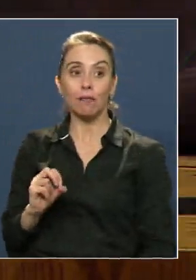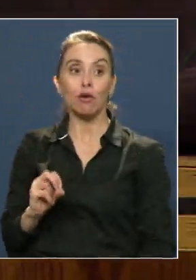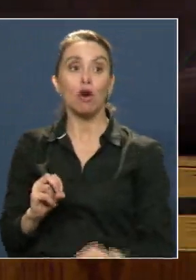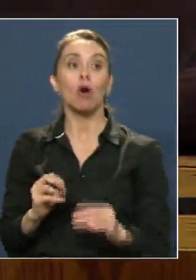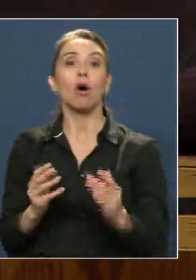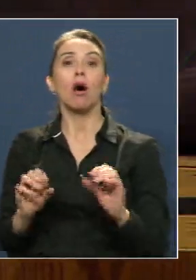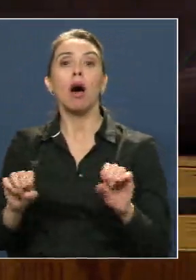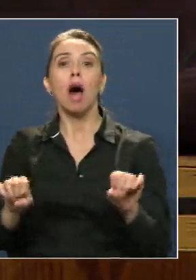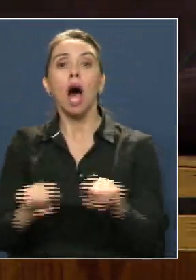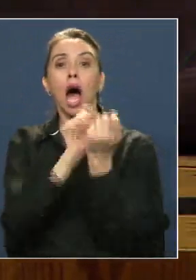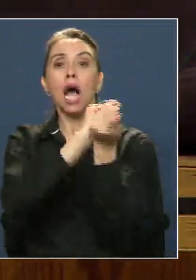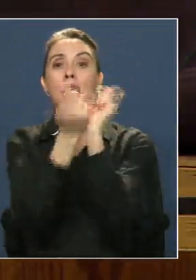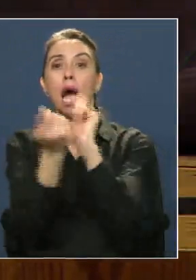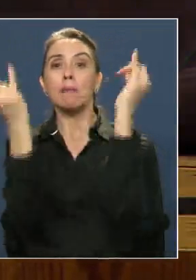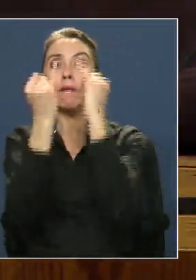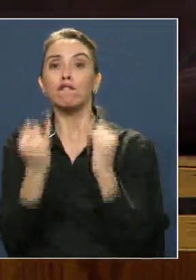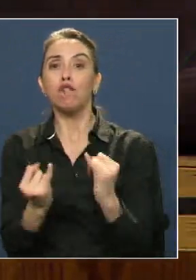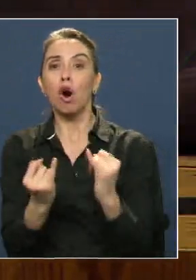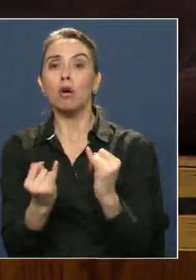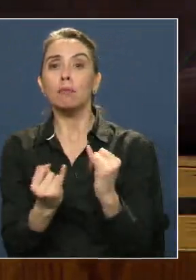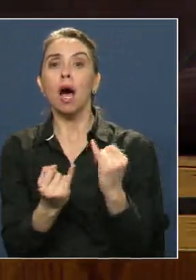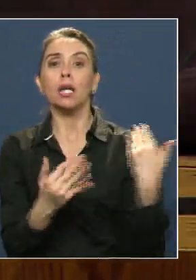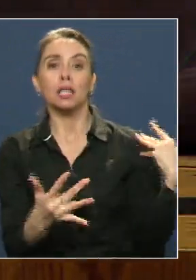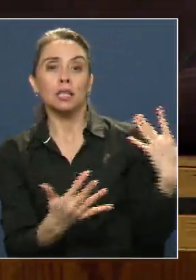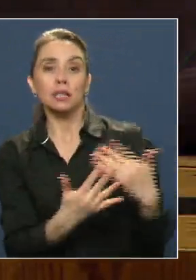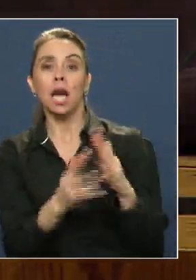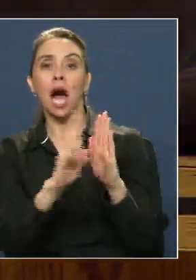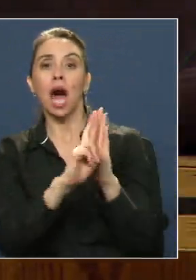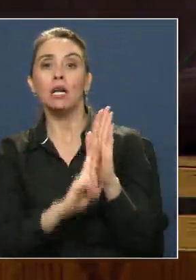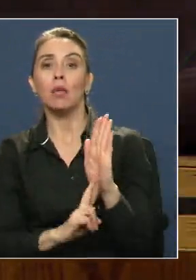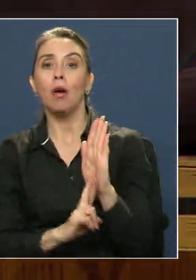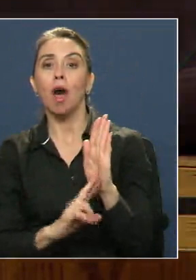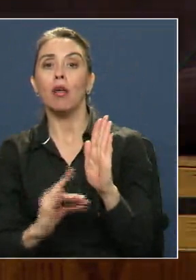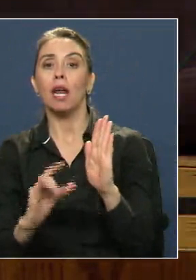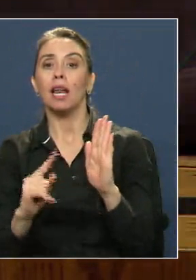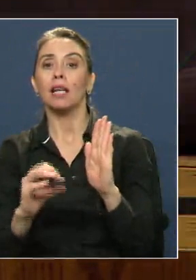como tenemos de regular los delitos en nuestro país.